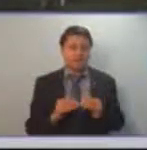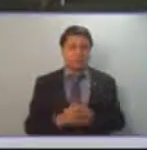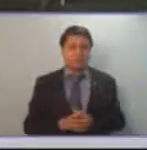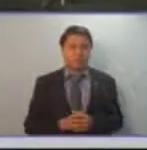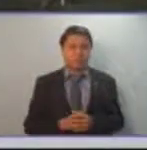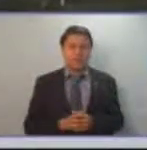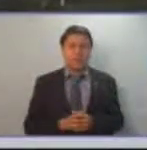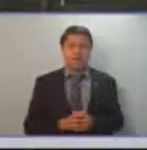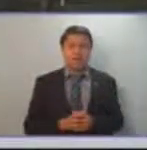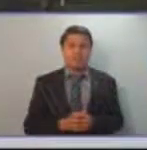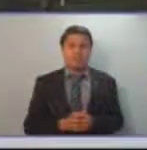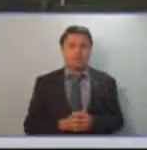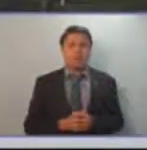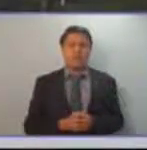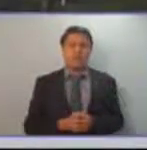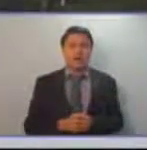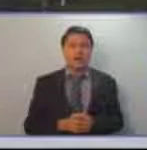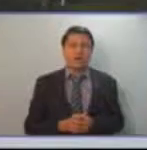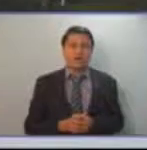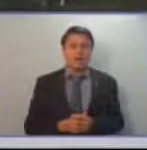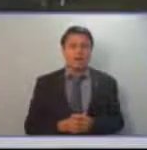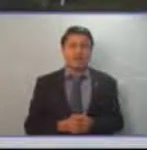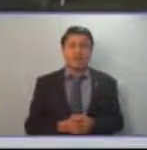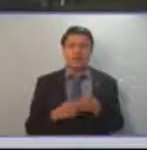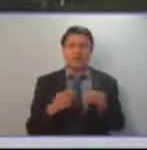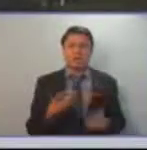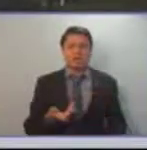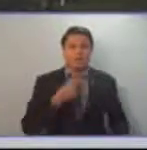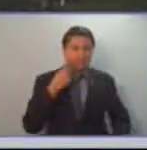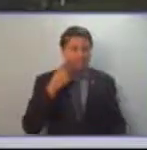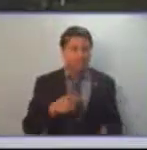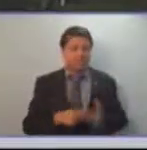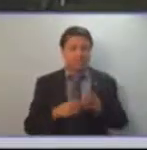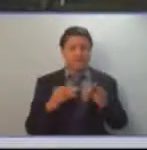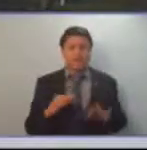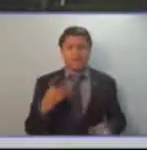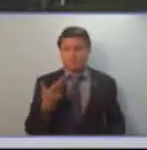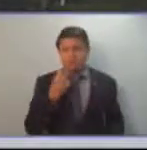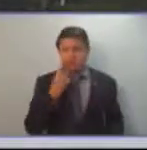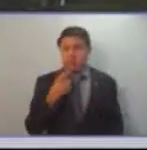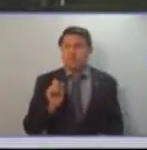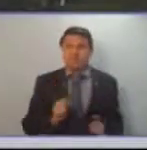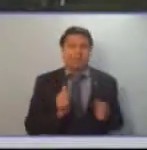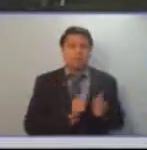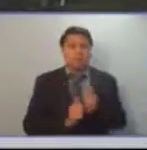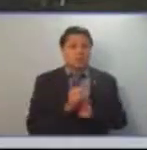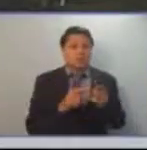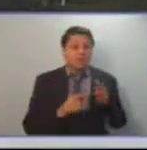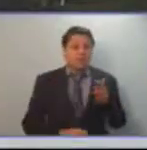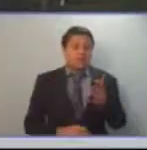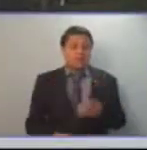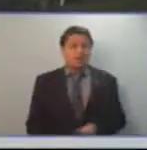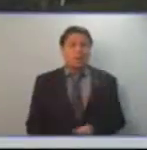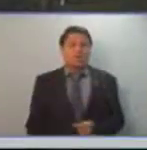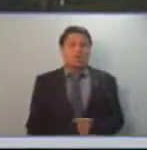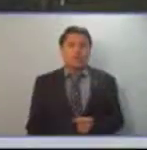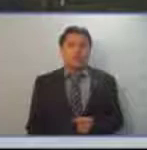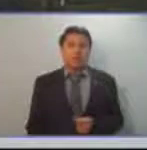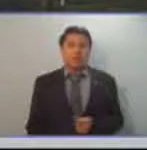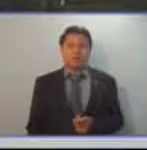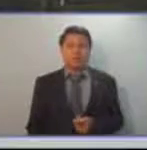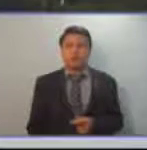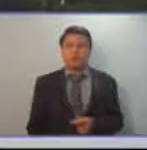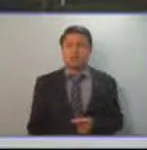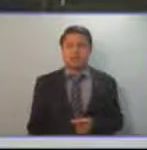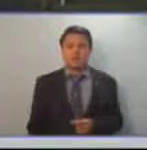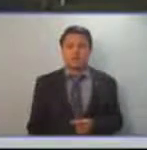una cantidad muy grande de participación de partidos nuevos, que es producto de la ley de partidos, porque antes formar un